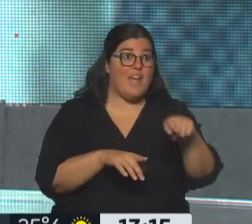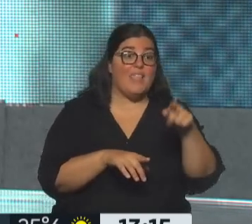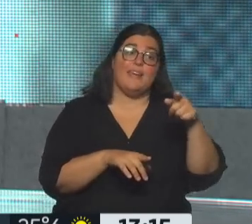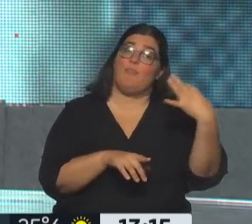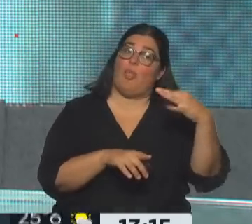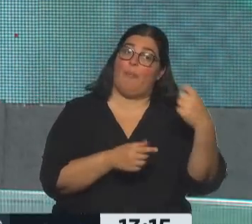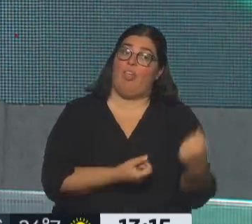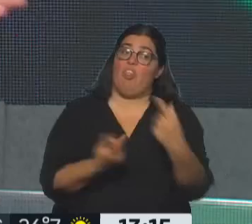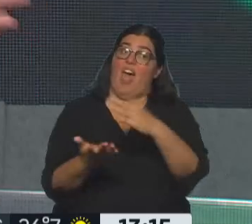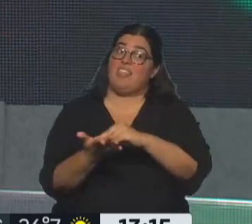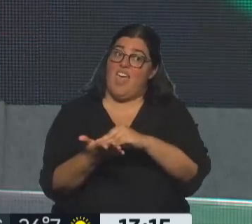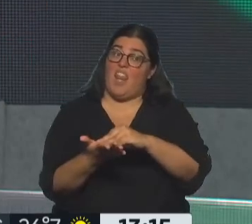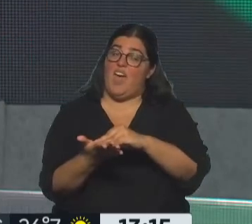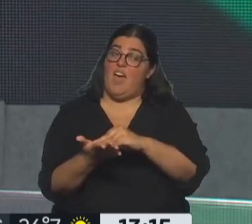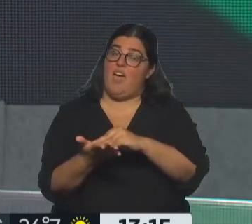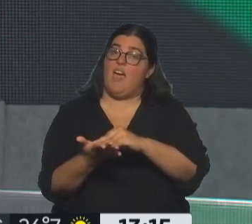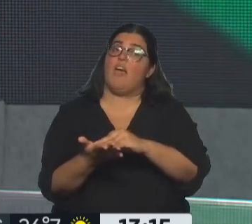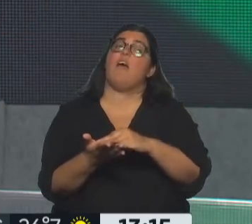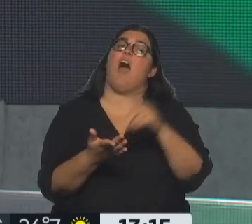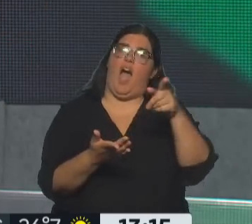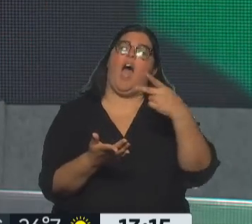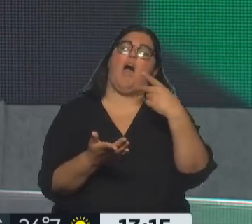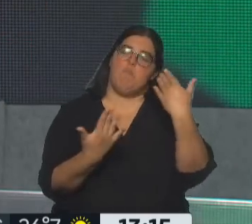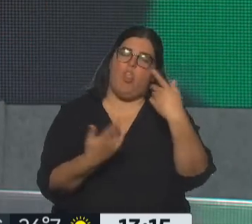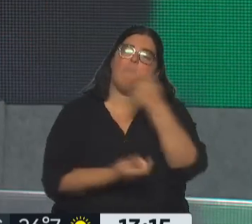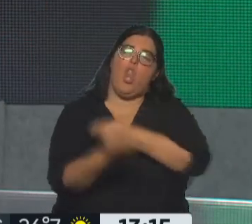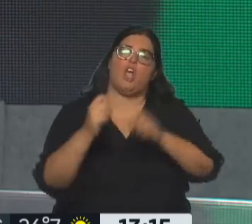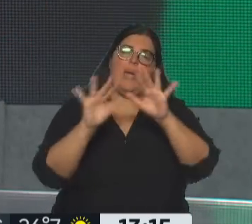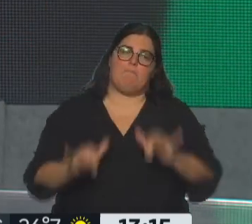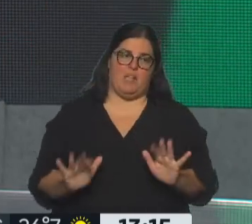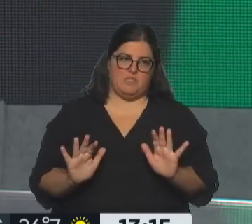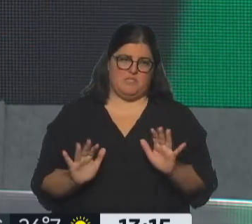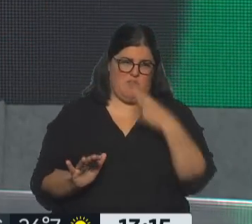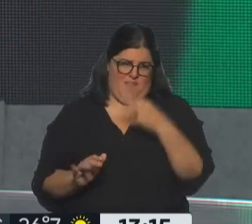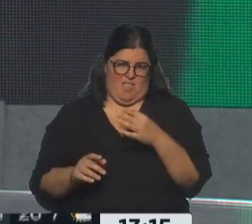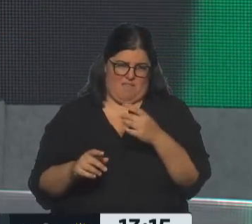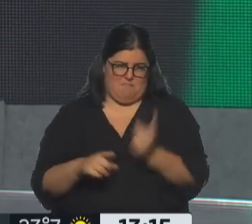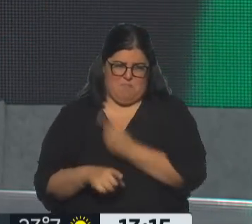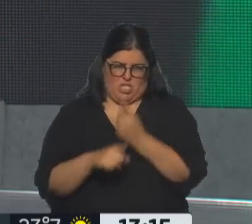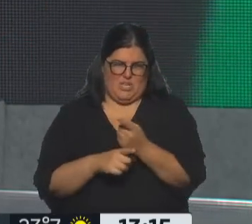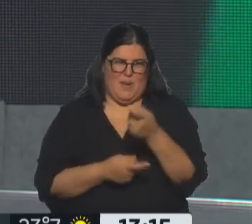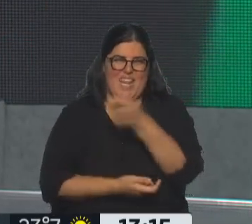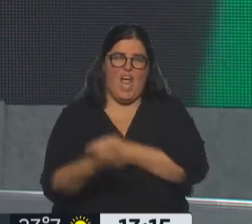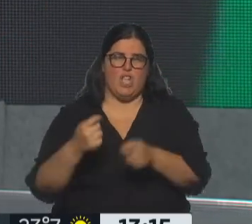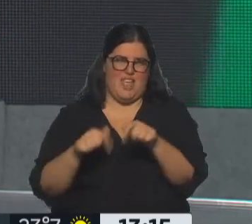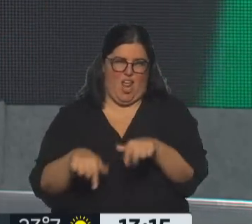nos podemos sentar a negociar. Yo creo que no hay ningún problema para sentarse a negociar. De hecho, el problema no es que